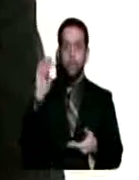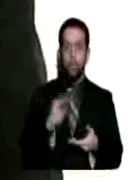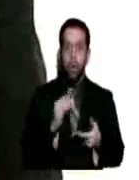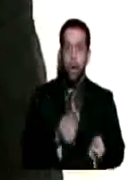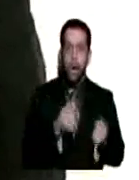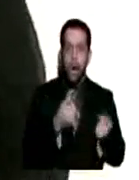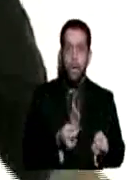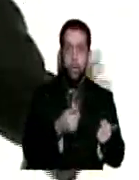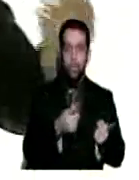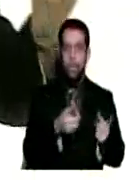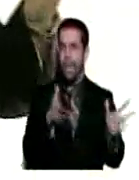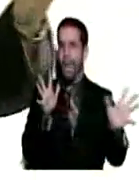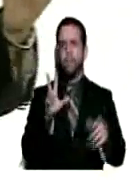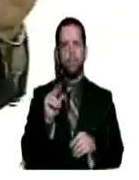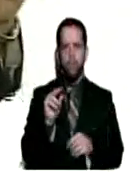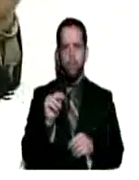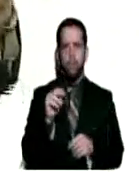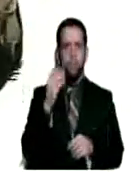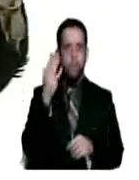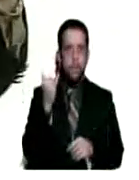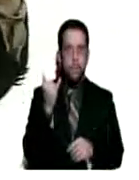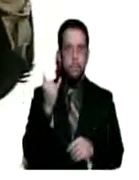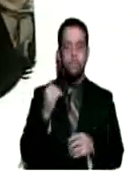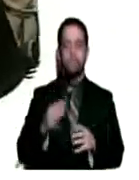¿Por qué? Pues porque serían